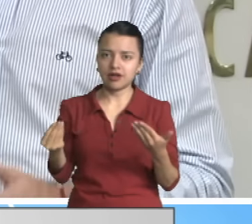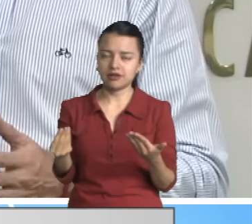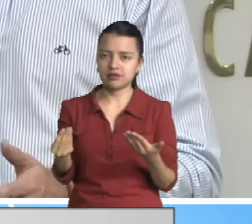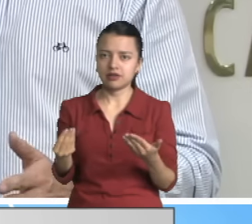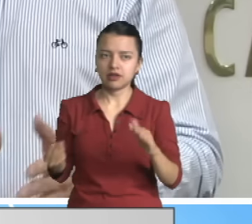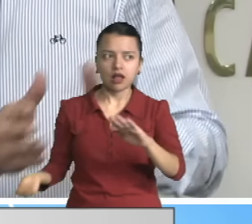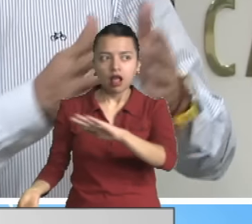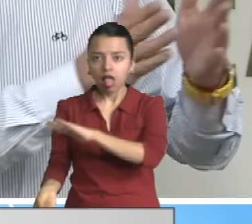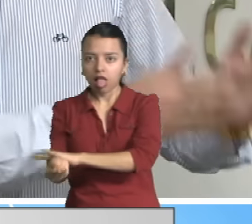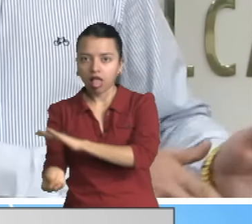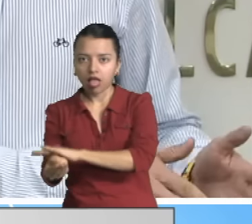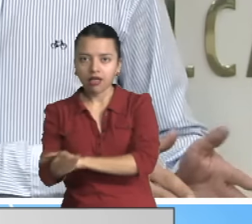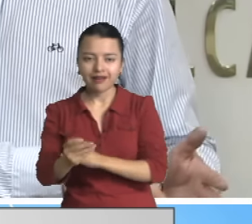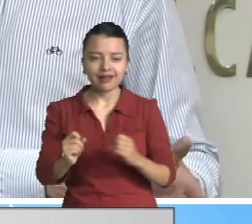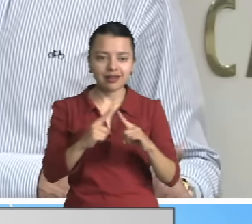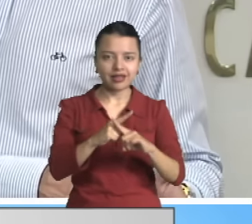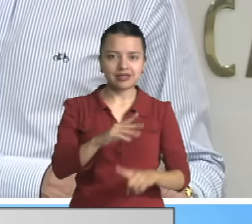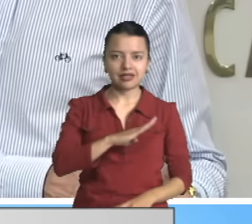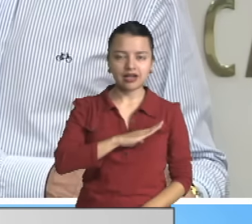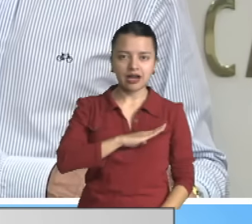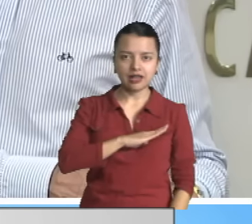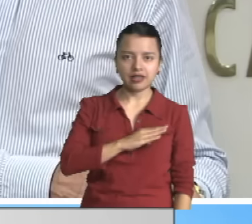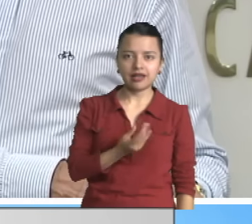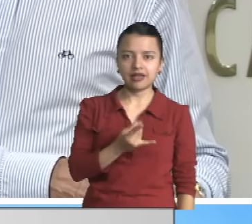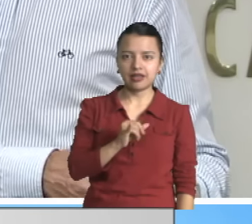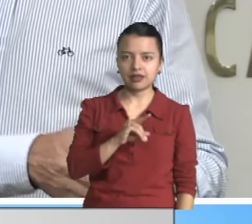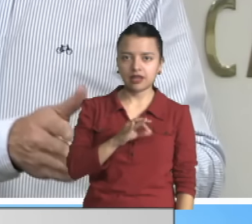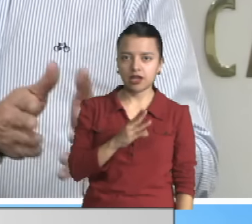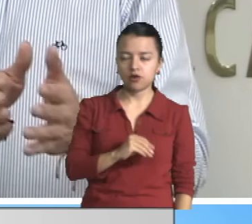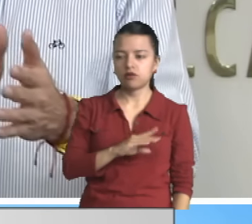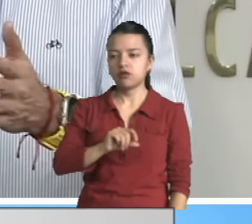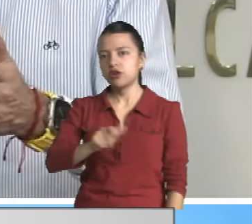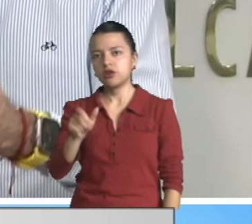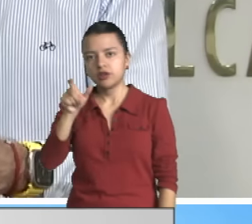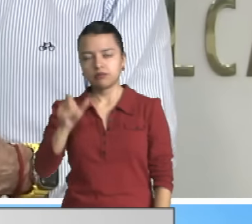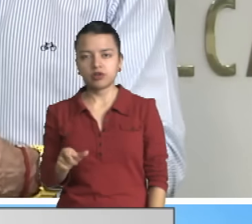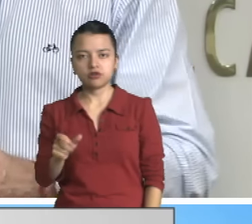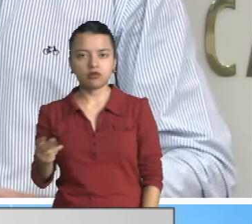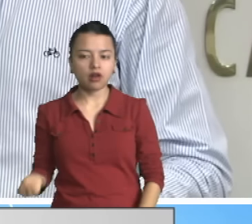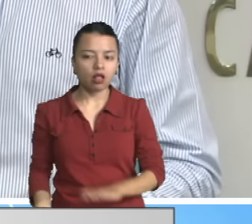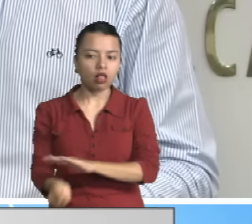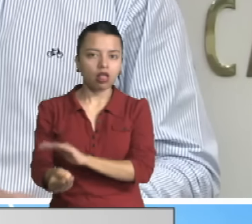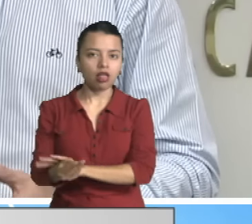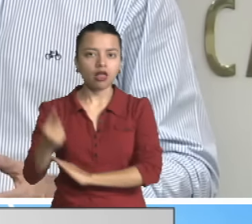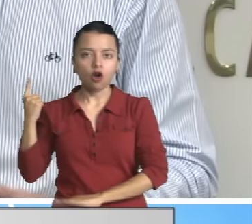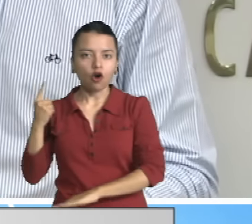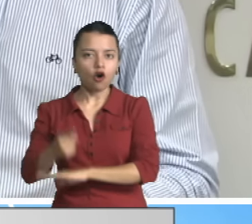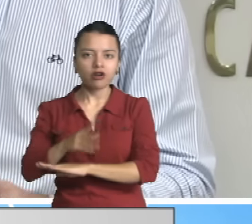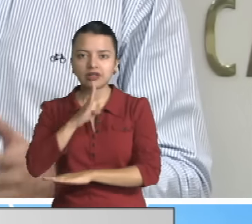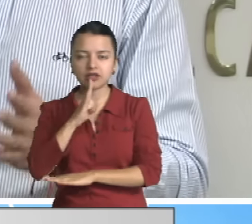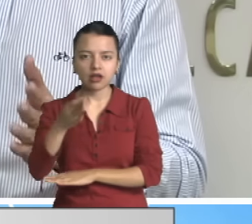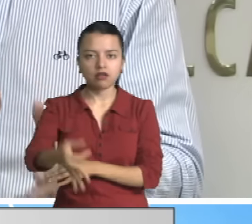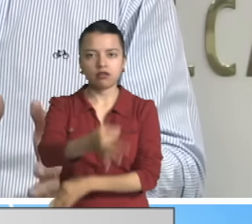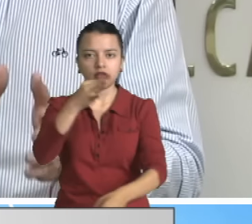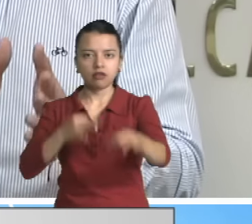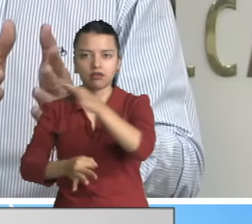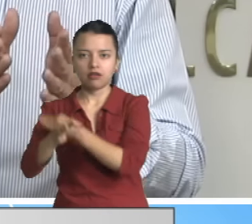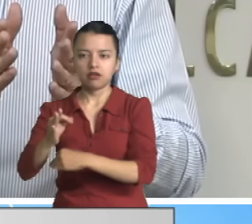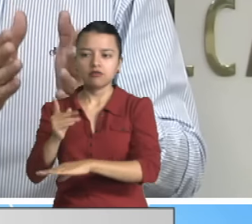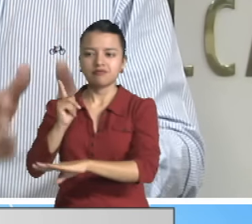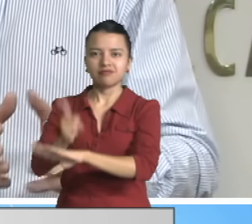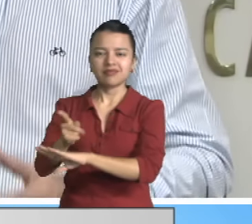que pactó entre el exalcalde de Medellín Quintero y donde quien termina dando la orden para cambiar la